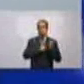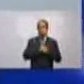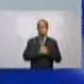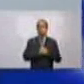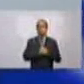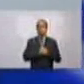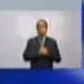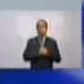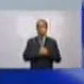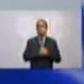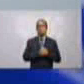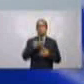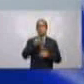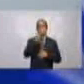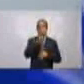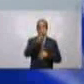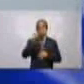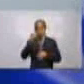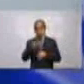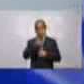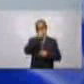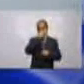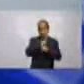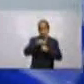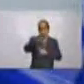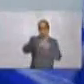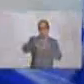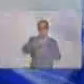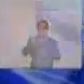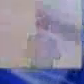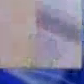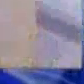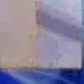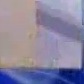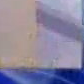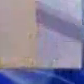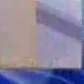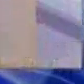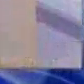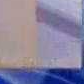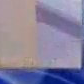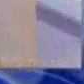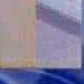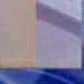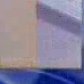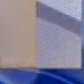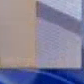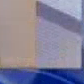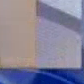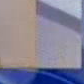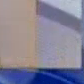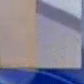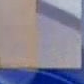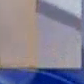más mujeres en paridad también en los nombramientos unipersonales, porque también había mucha discusión de que la paridad de género solo